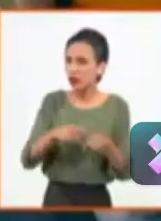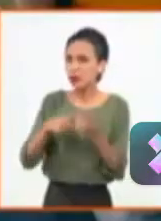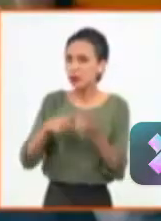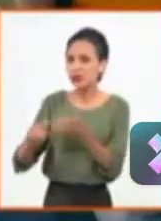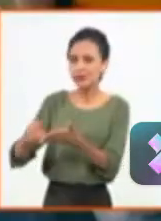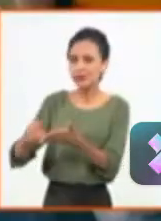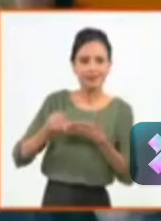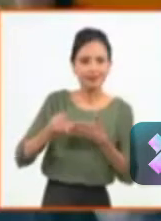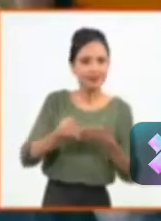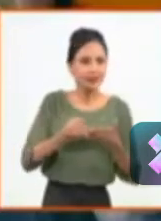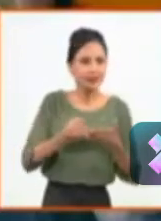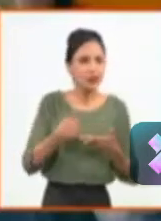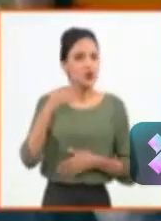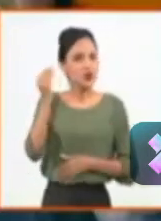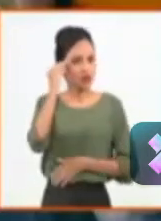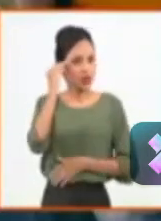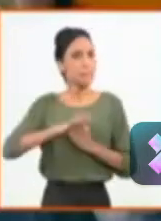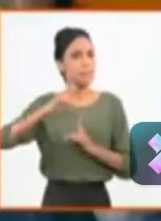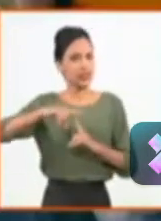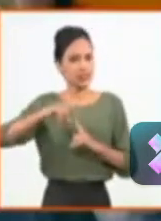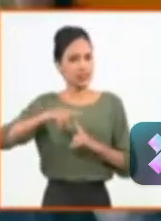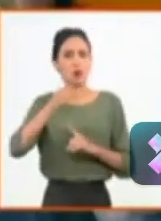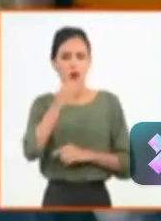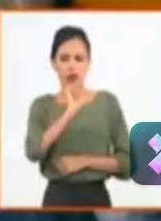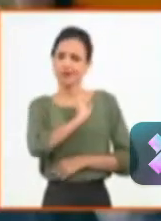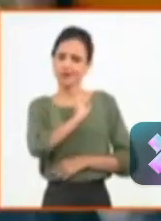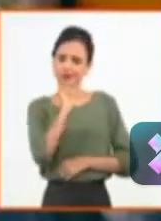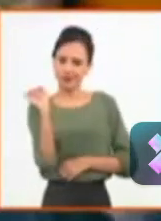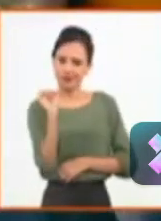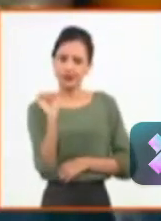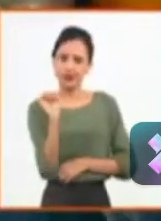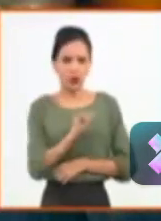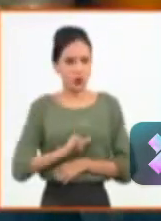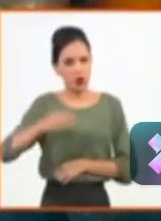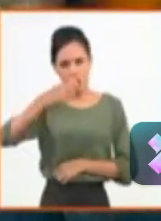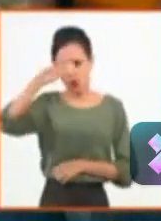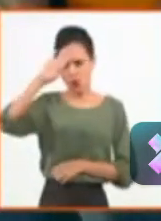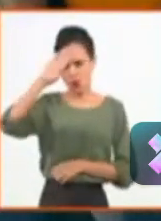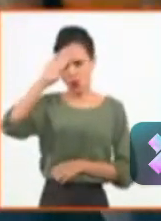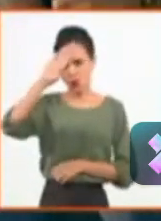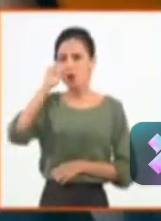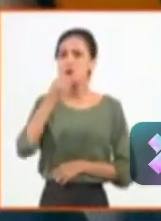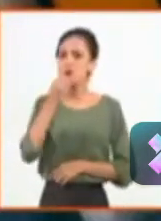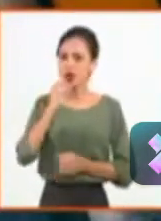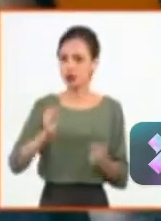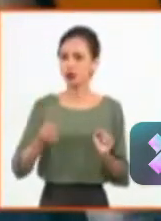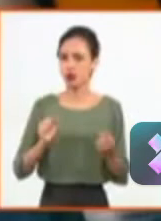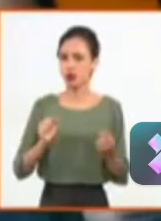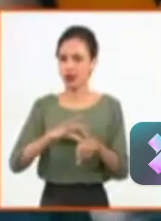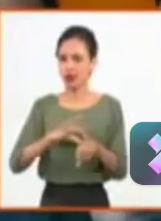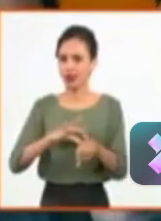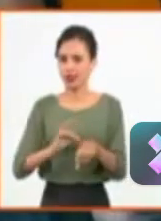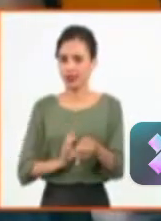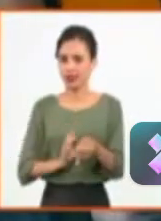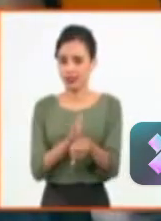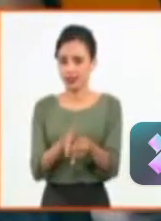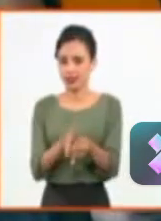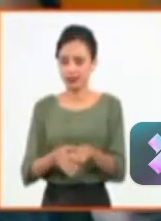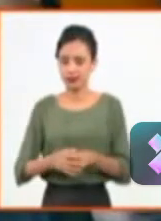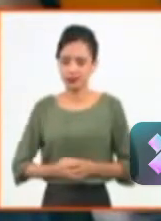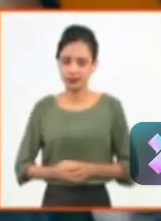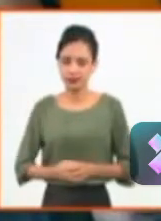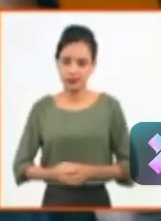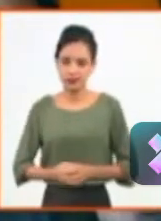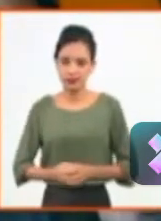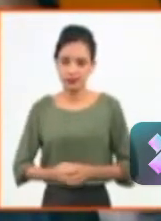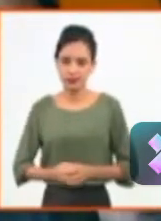salir adelante, como lo haremos también como nación, como país. Gracias, Liena, seguro que sí. No quiero terminar